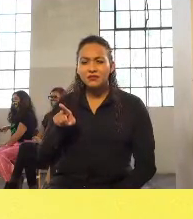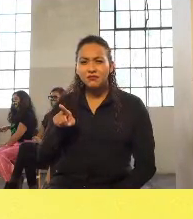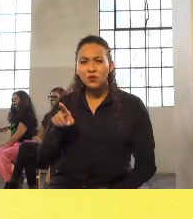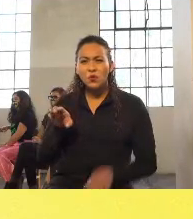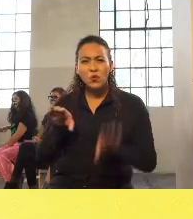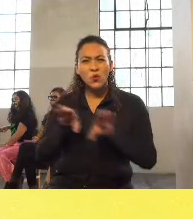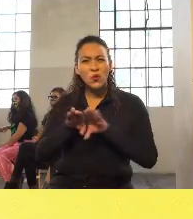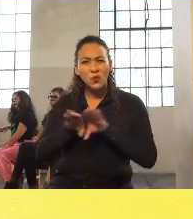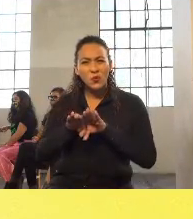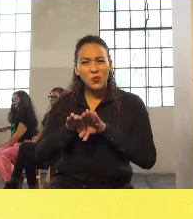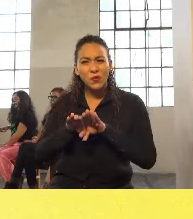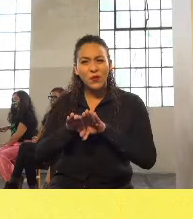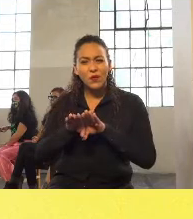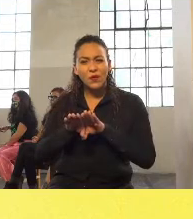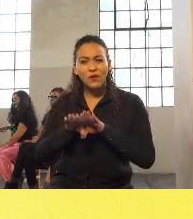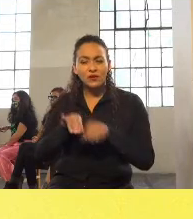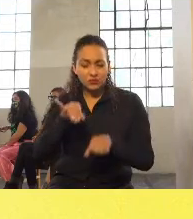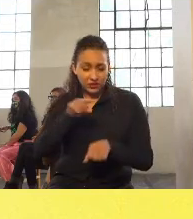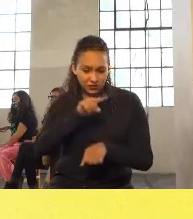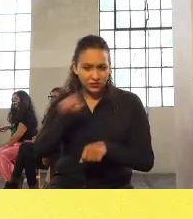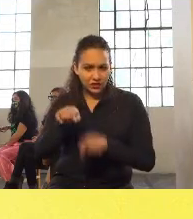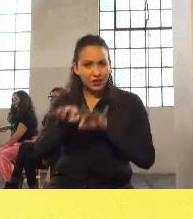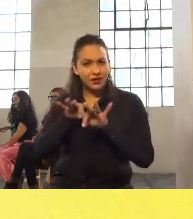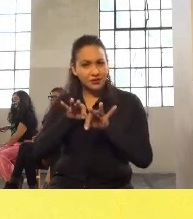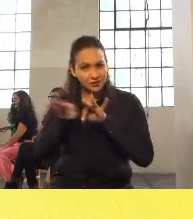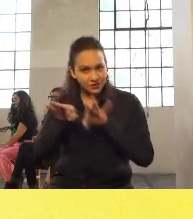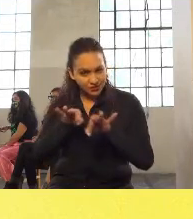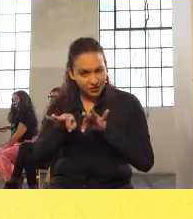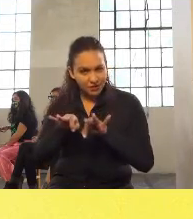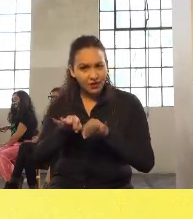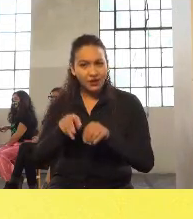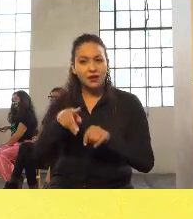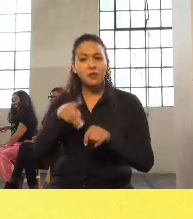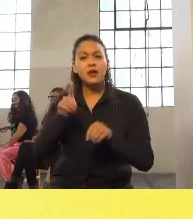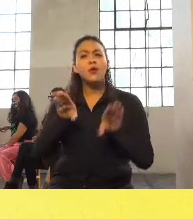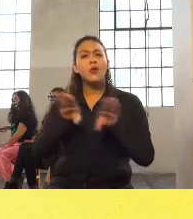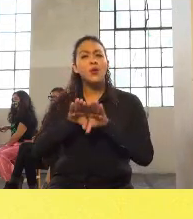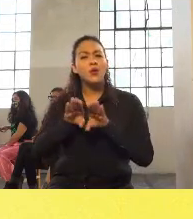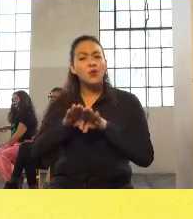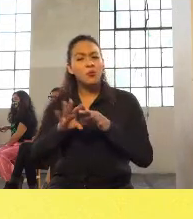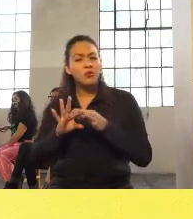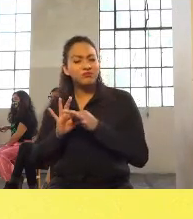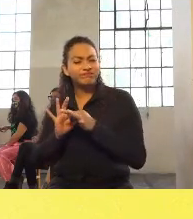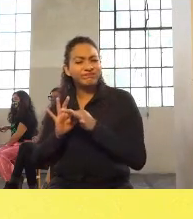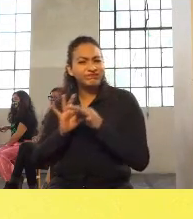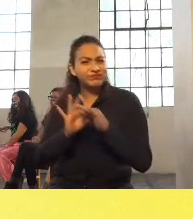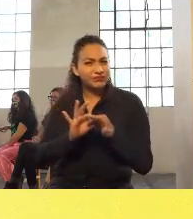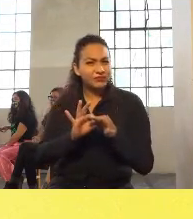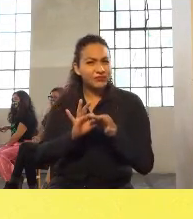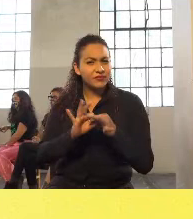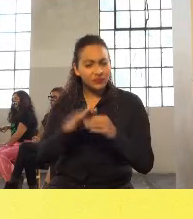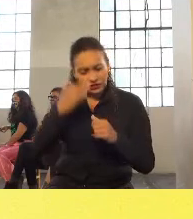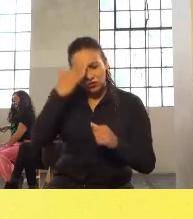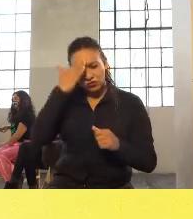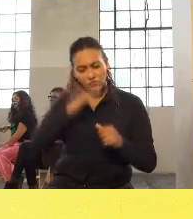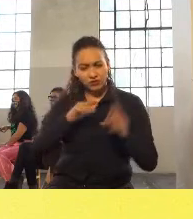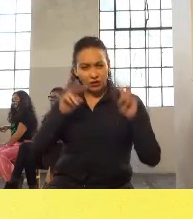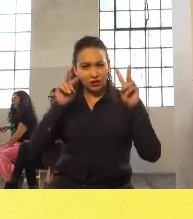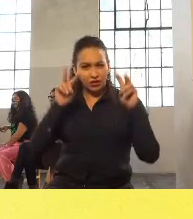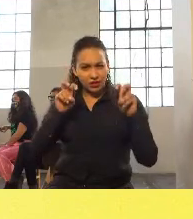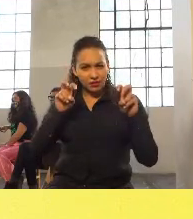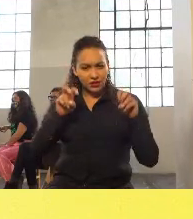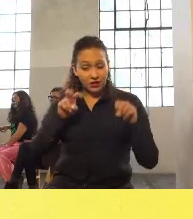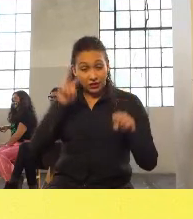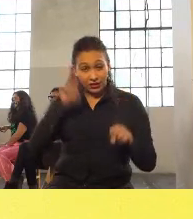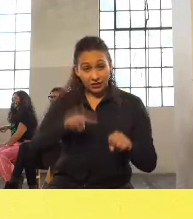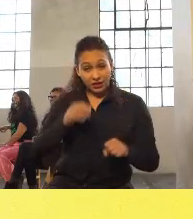esfuerzos? Pero concretamente, si pudieran decirme, porque hay un tema que tiene que ver, claro, con vivimos